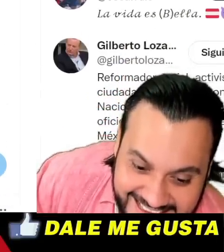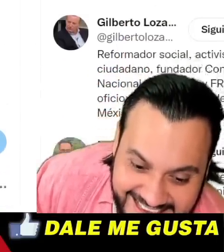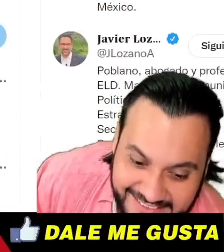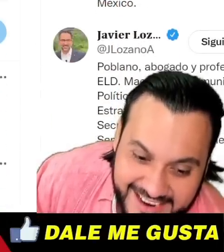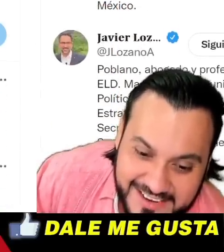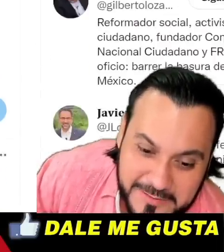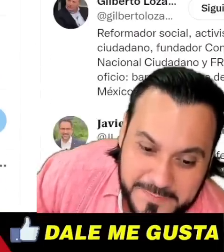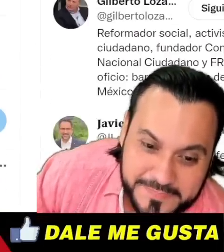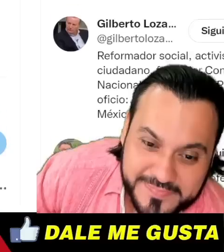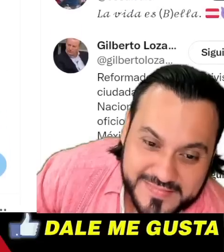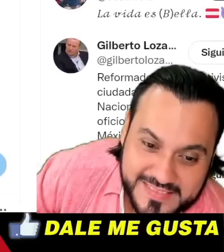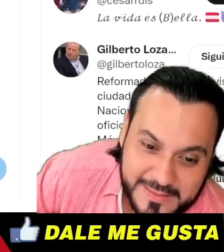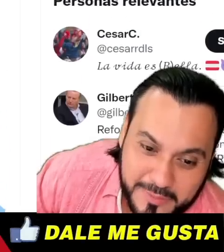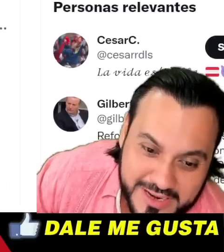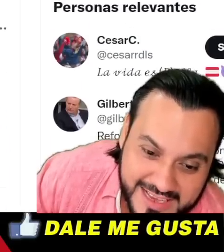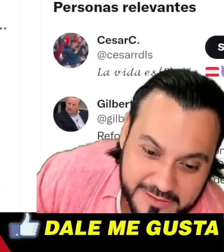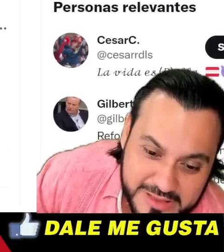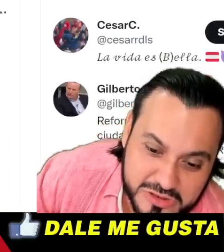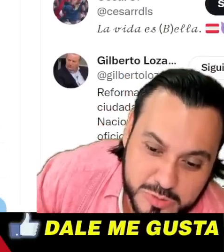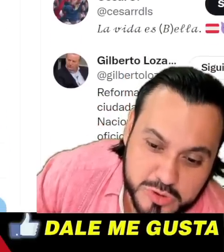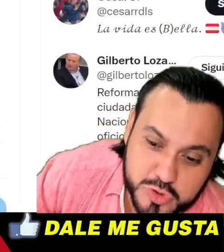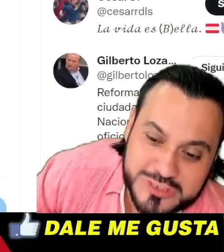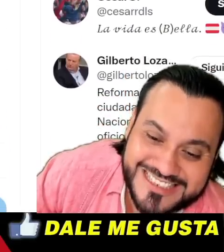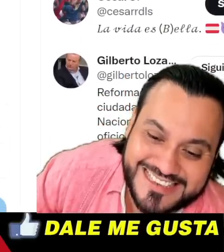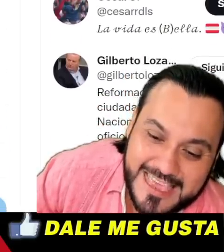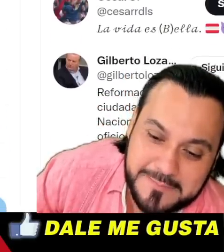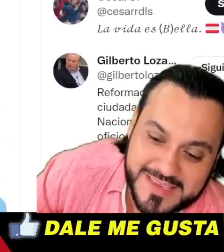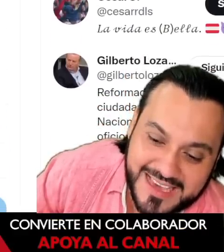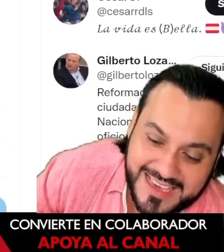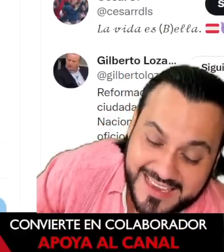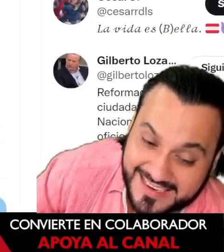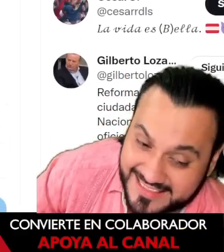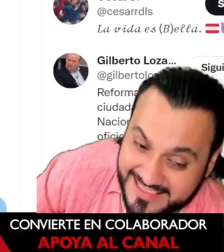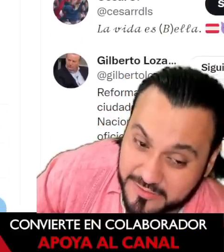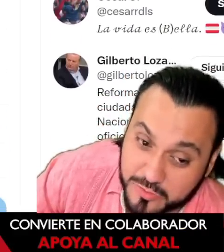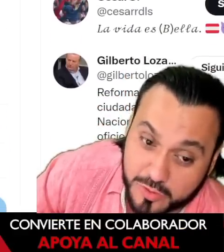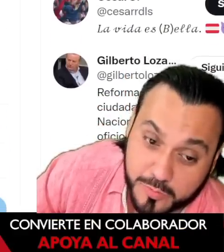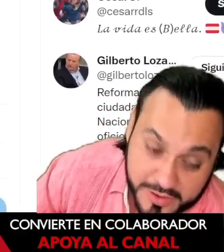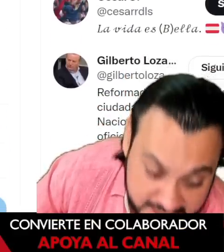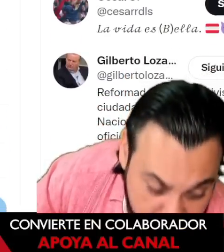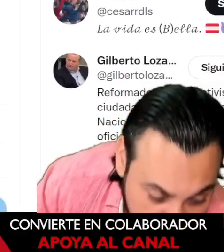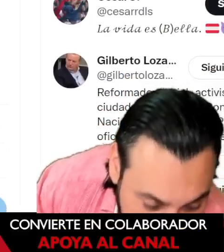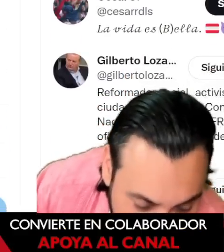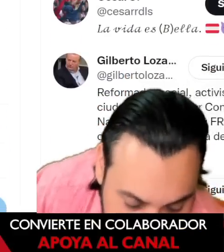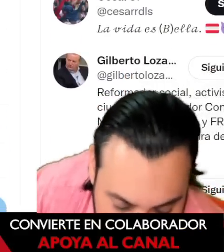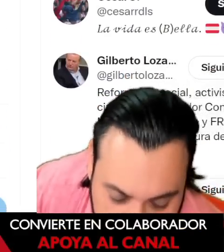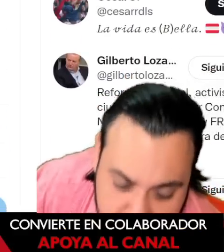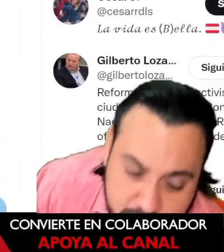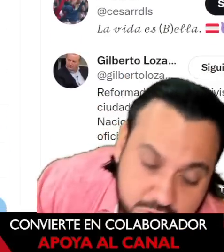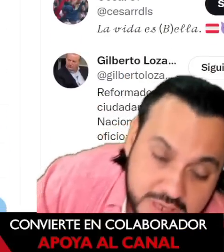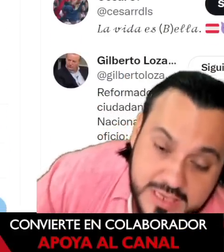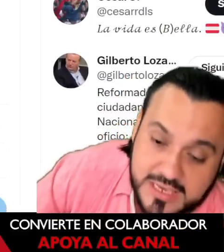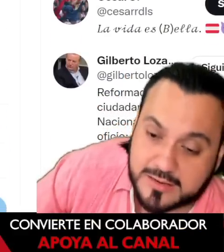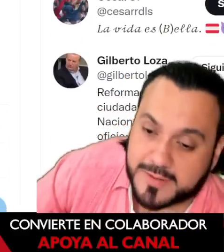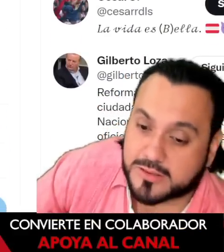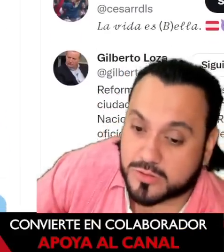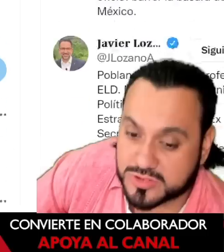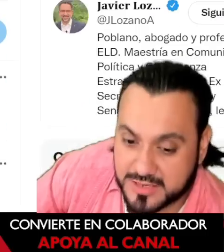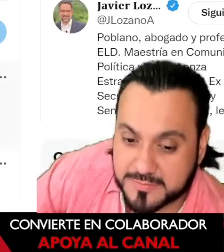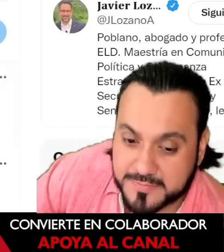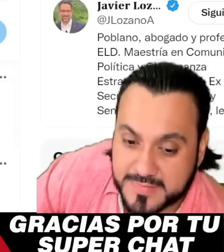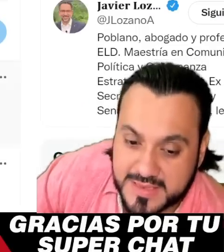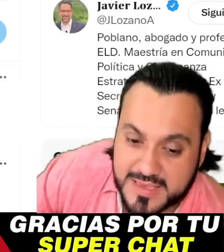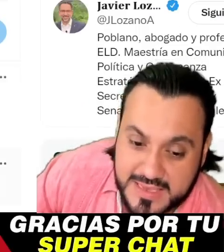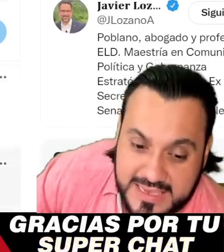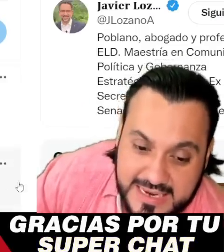y bueno le ponen aquí unidos somos un shinami jaja ridículo porque esto lo sale a decir mucho gilberto